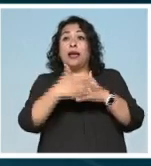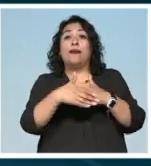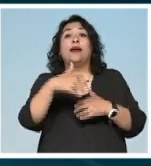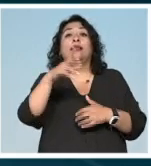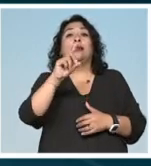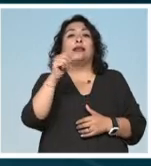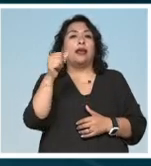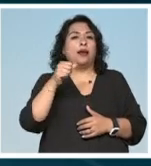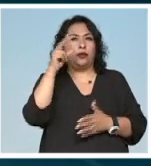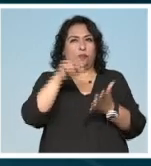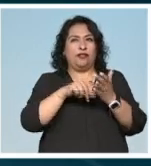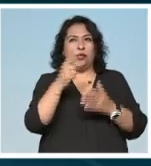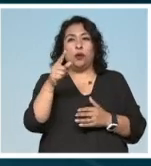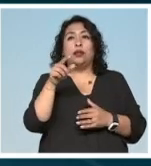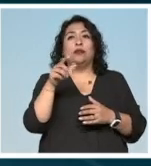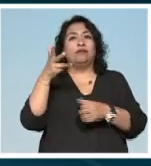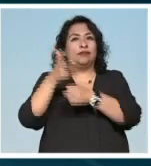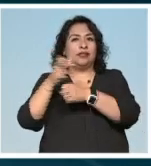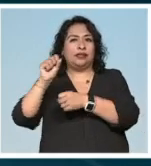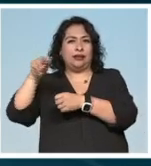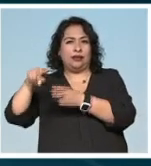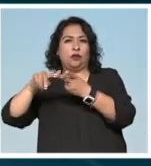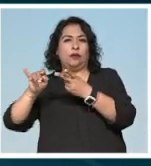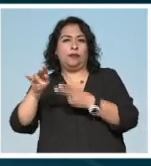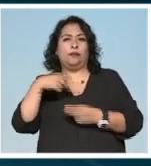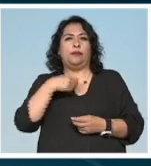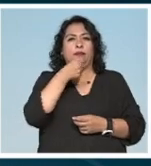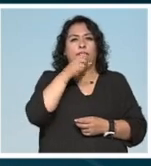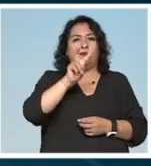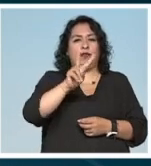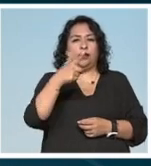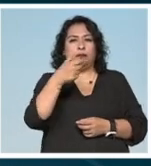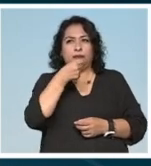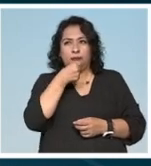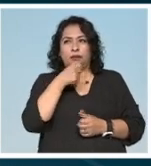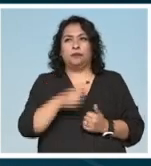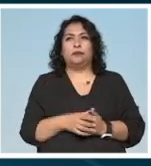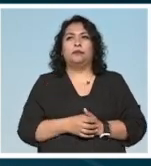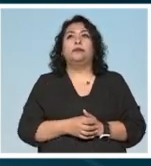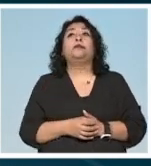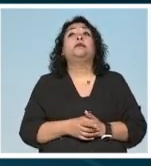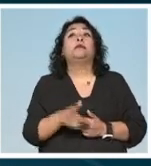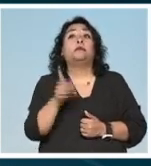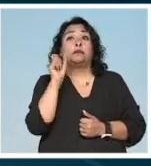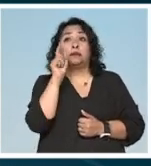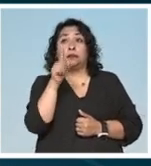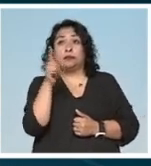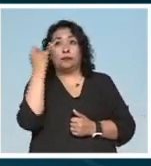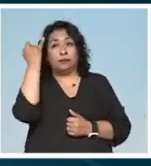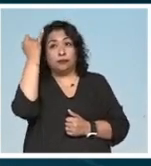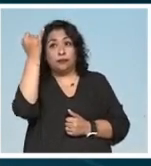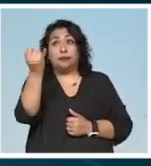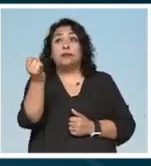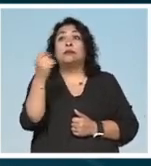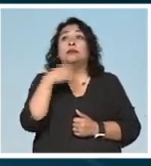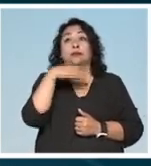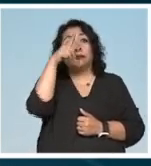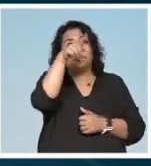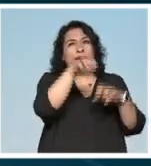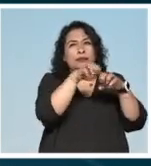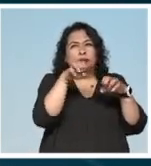En la cámara, Saúl Nieto y Juan Manuel Arcos, Noticias 22, Víctor Gaspar. A propósito de ilusiones, yo pensé que el staff nos